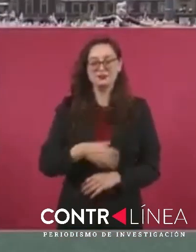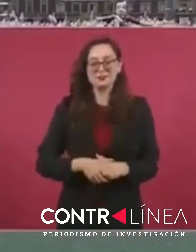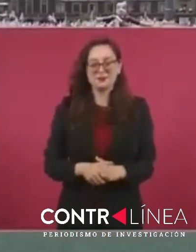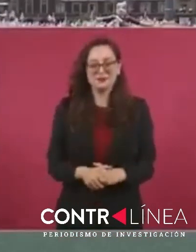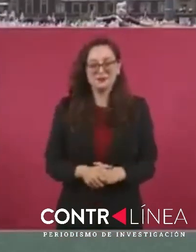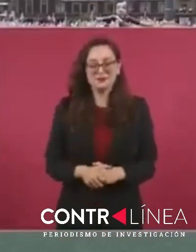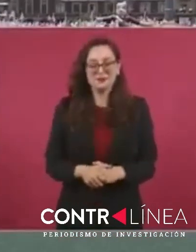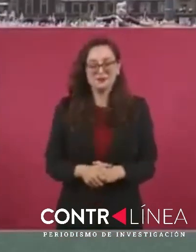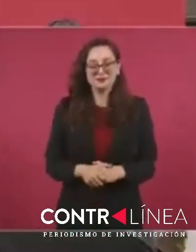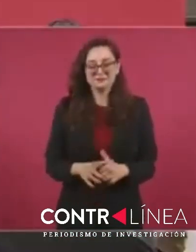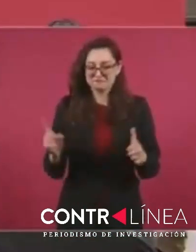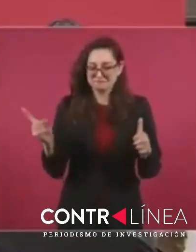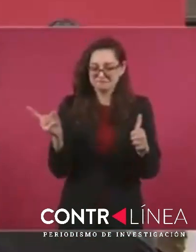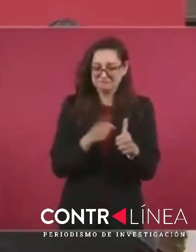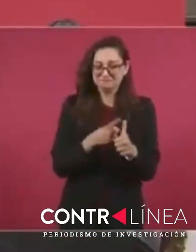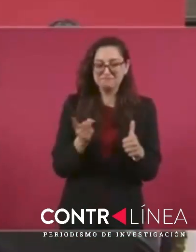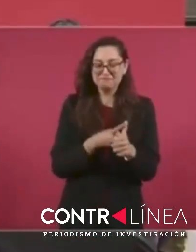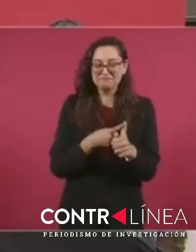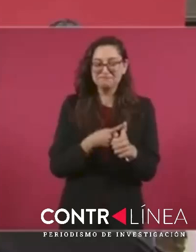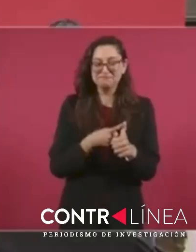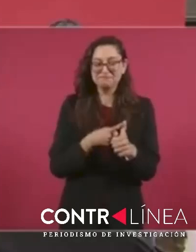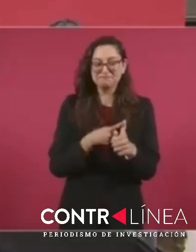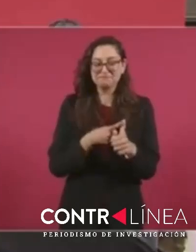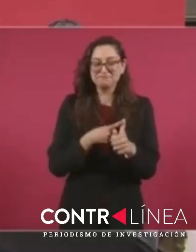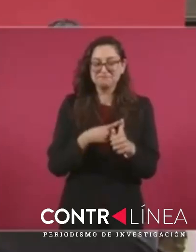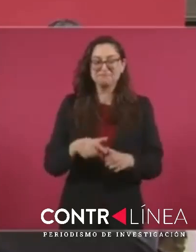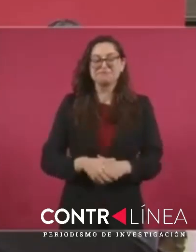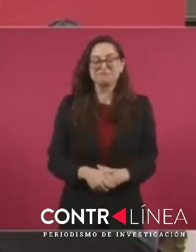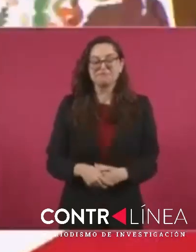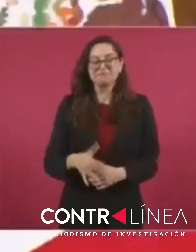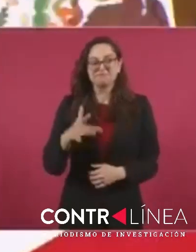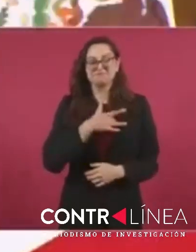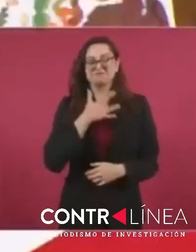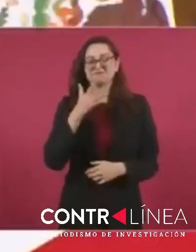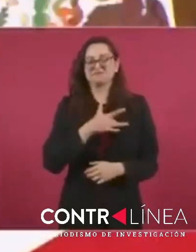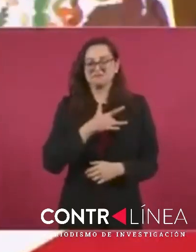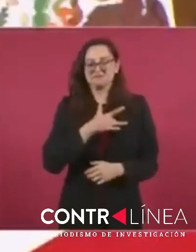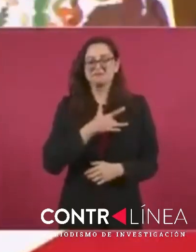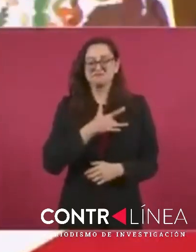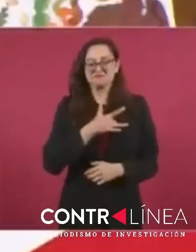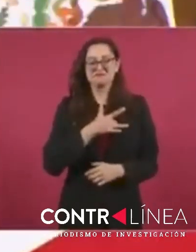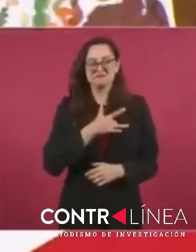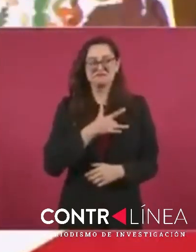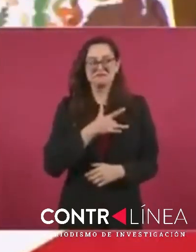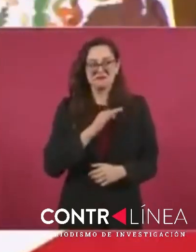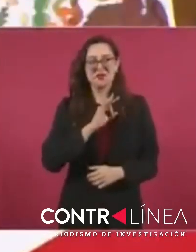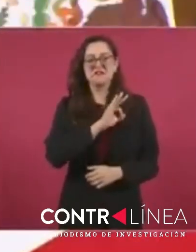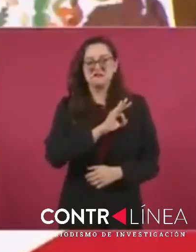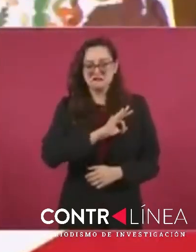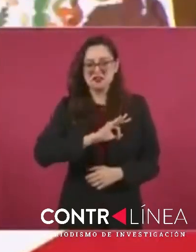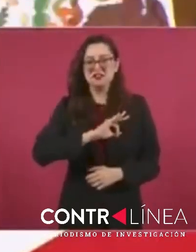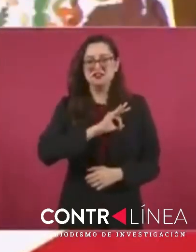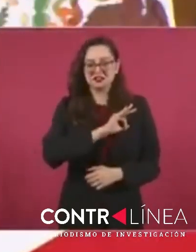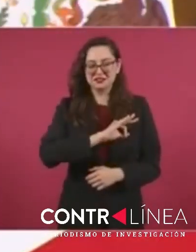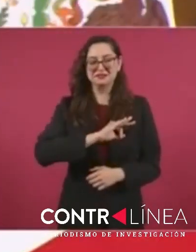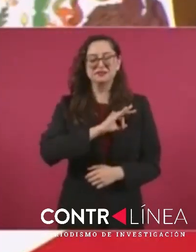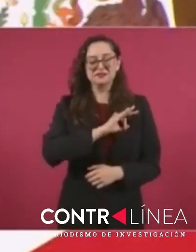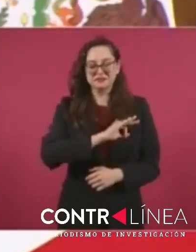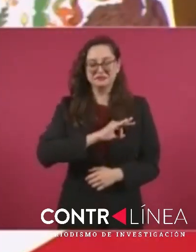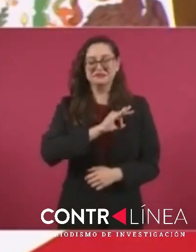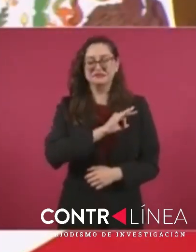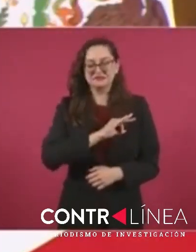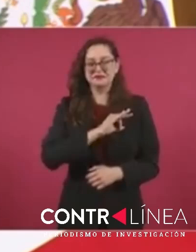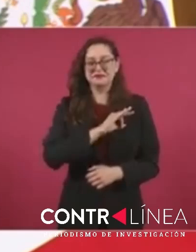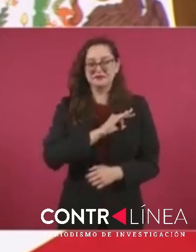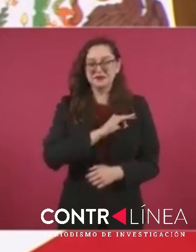En primer término, nada me hace más feliz que haber logrado, con el apoyo de muchos de ustedes,